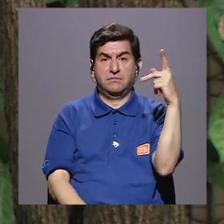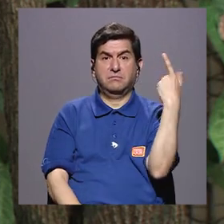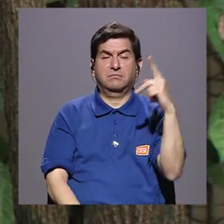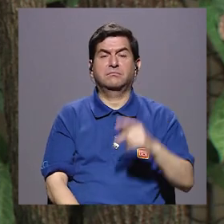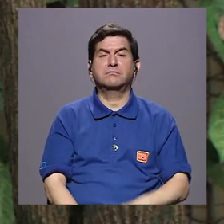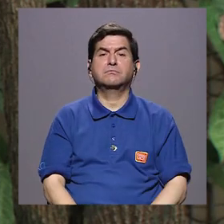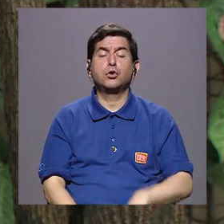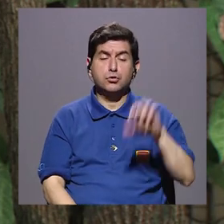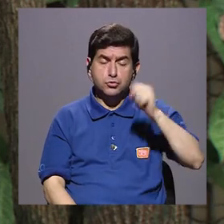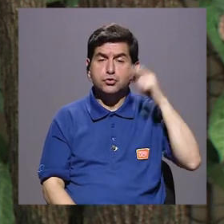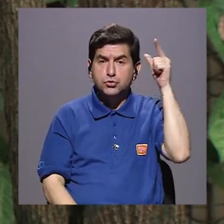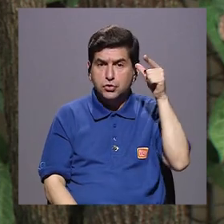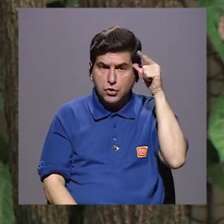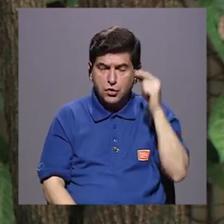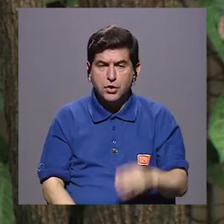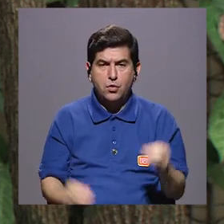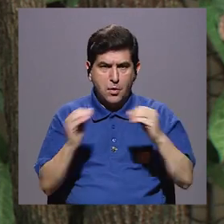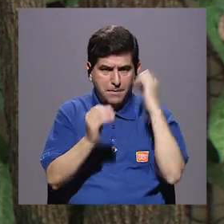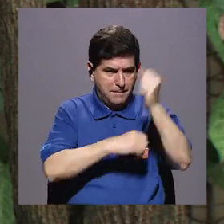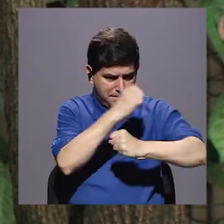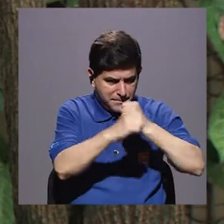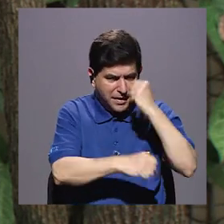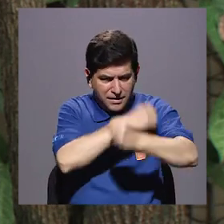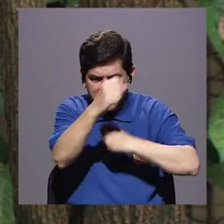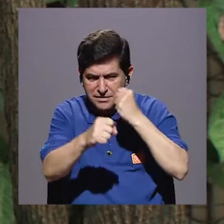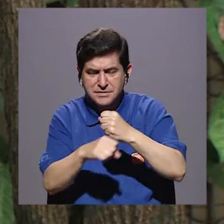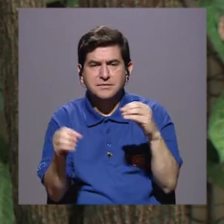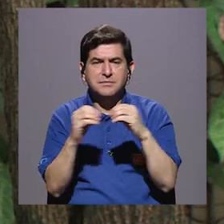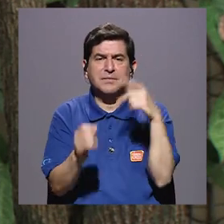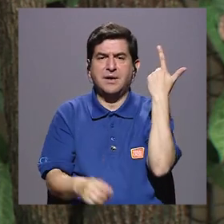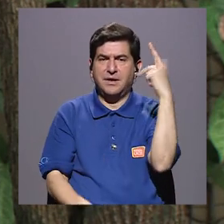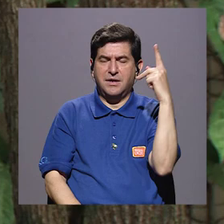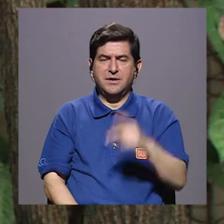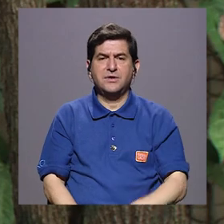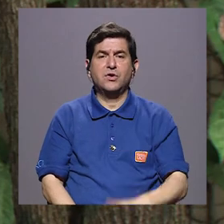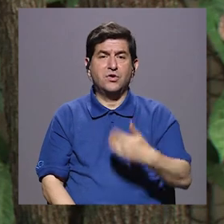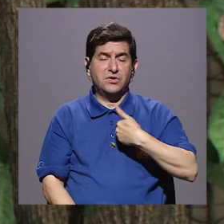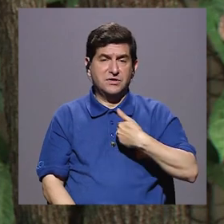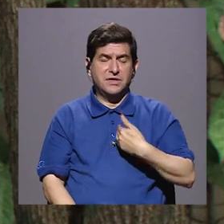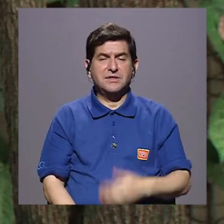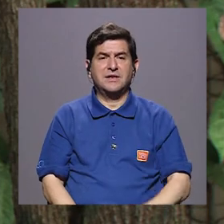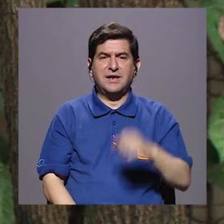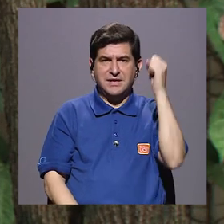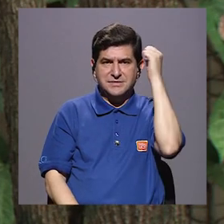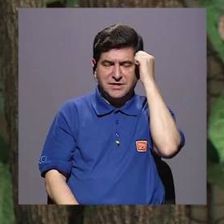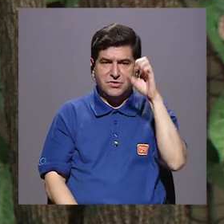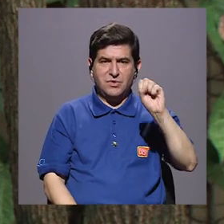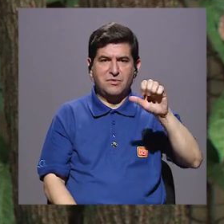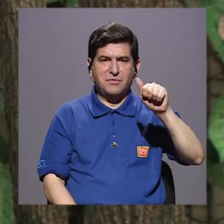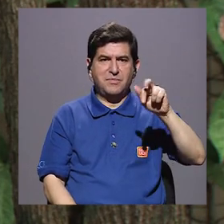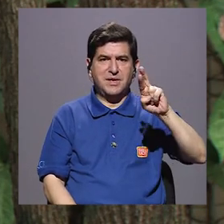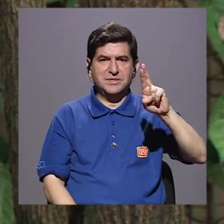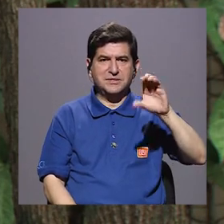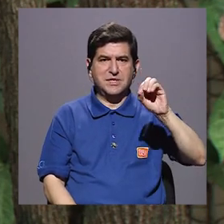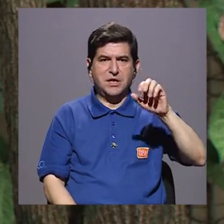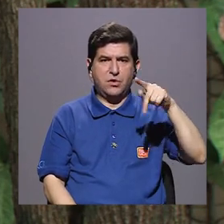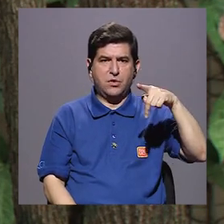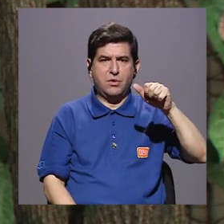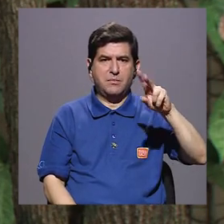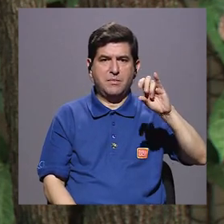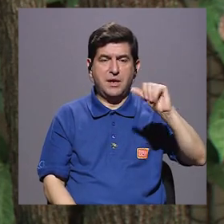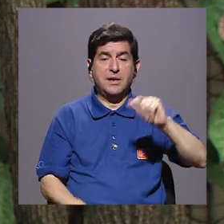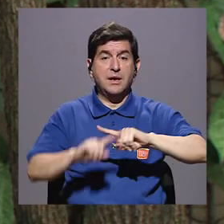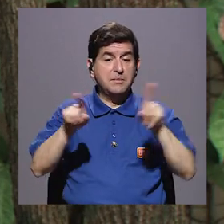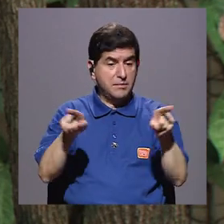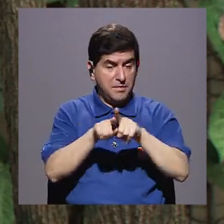Entonces, sí, evidentemente, a mayor edad, mayor riesgo de tener sarcopenia. pero eso no significa que no lo vayamos a ver en personas